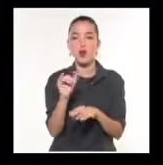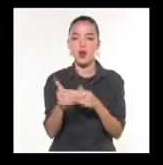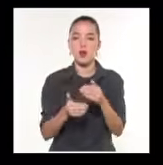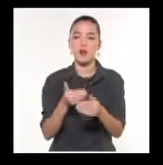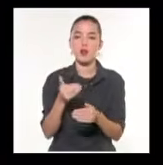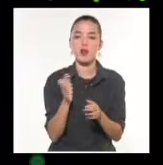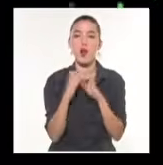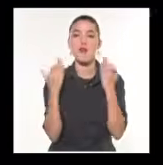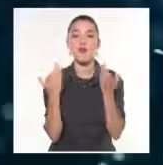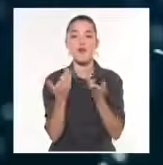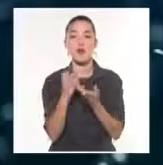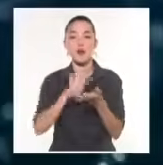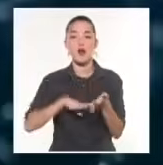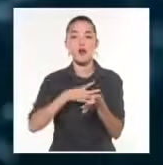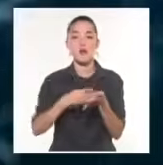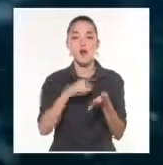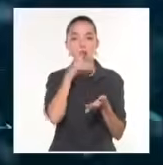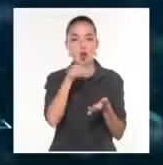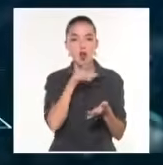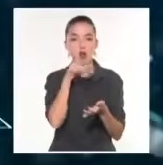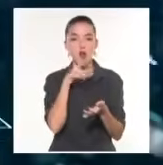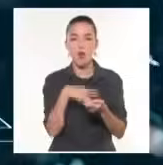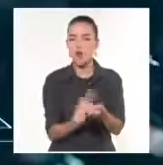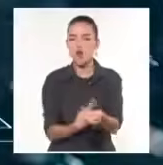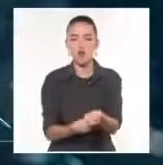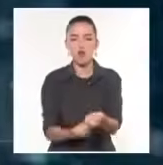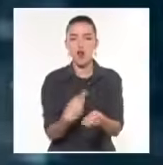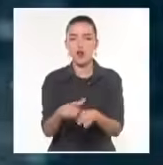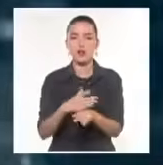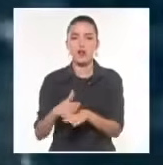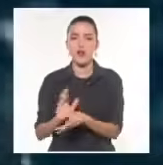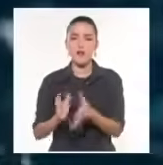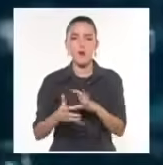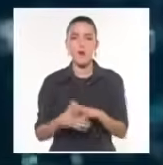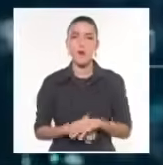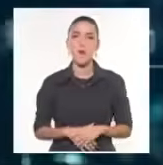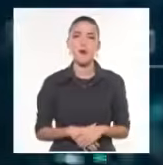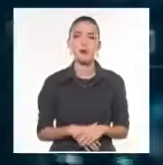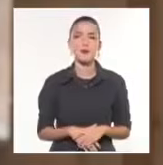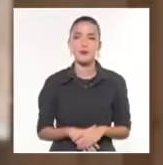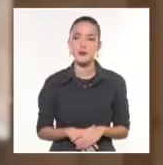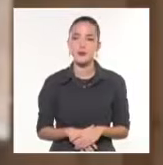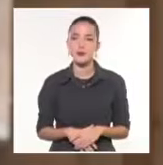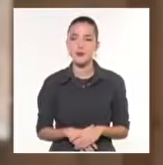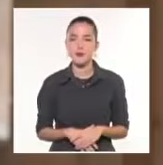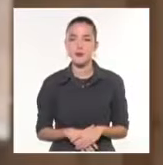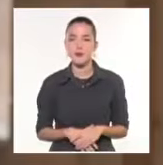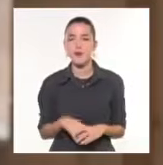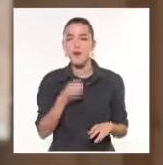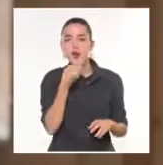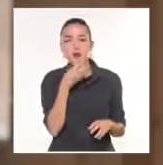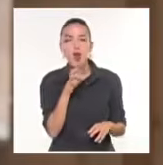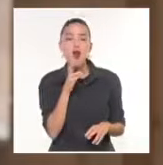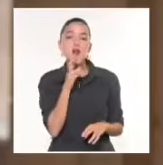de lenguaje adaptada a diferentes infraestructuras tecnológicas y con múltiples funcionalidades. Que puedan responder preguntas,